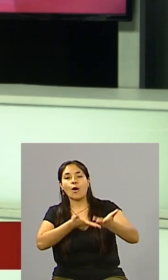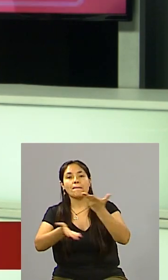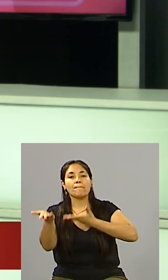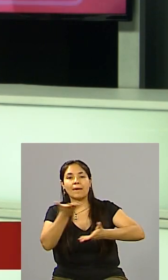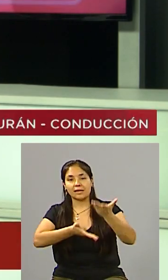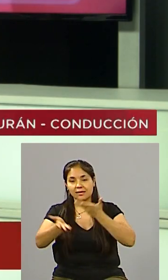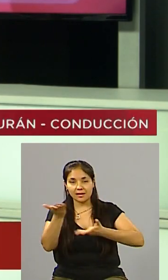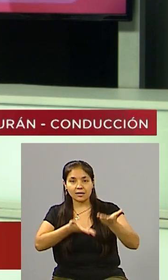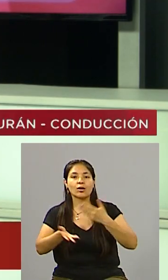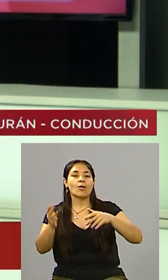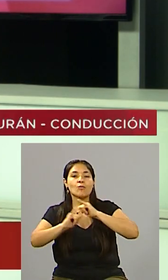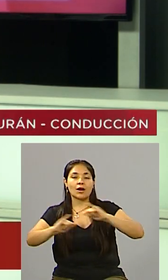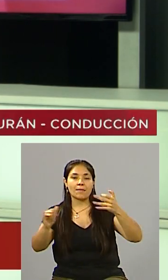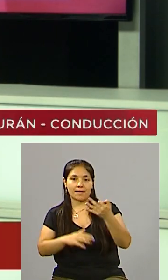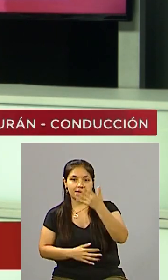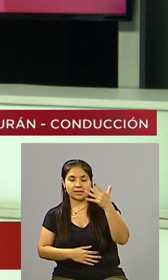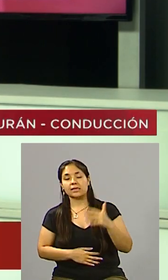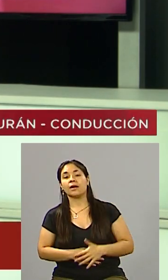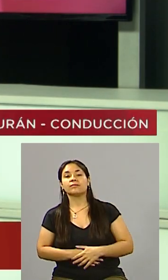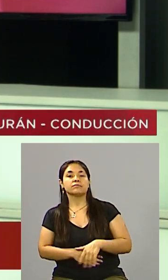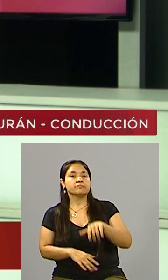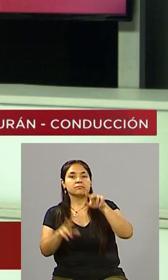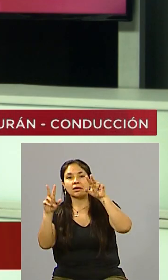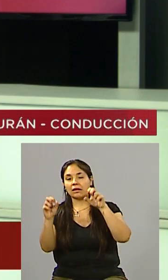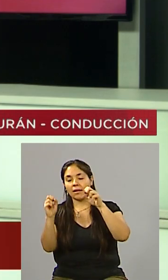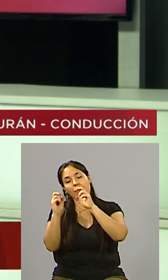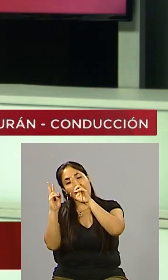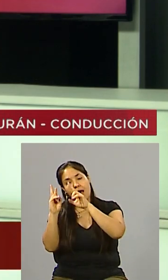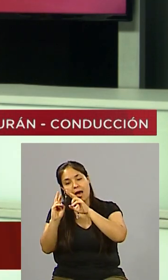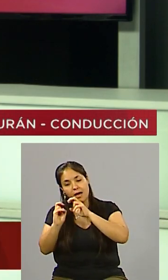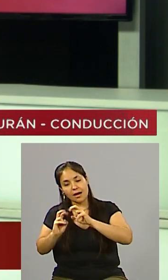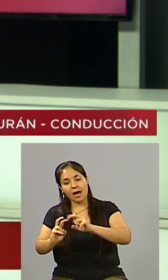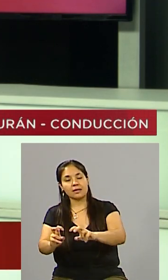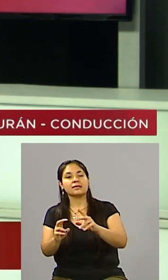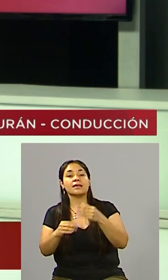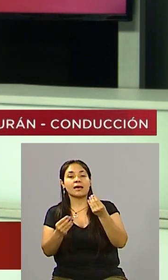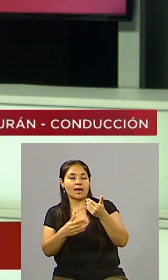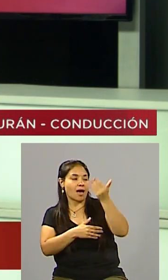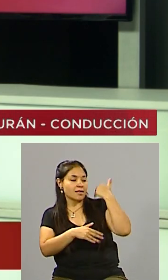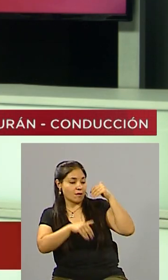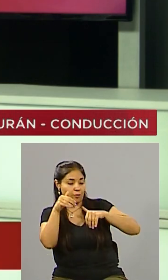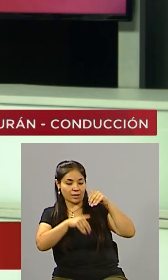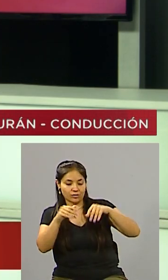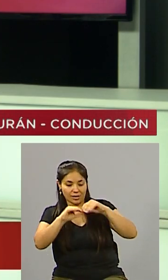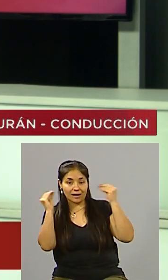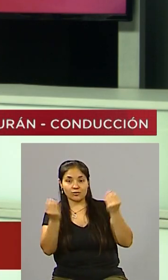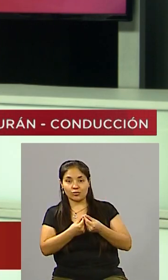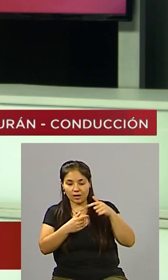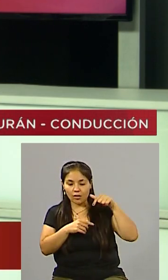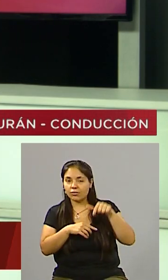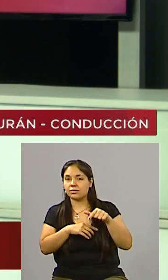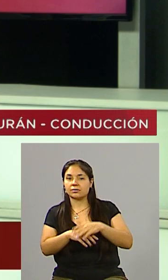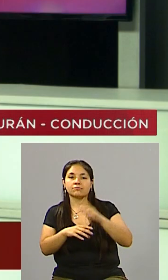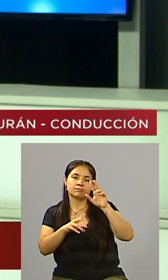especial. Hoy vamos a estar dedicándonos absolutamente al análisis del resultado electoral. Sin duda tenemos que seguir hablando